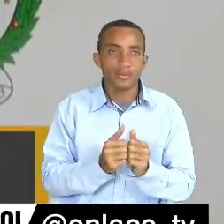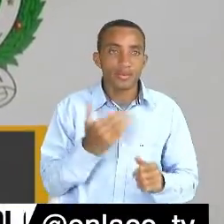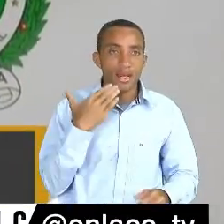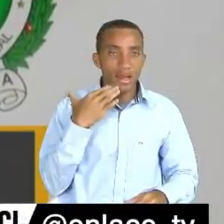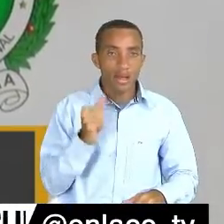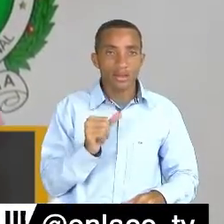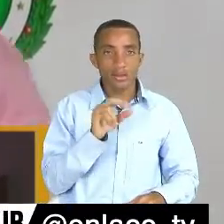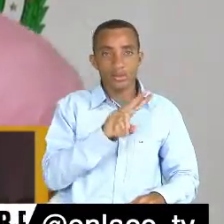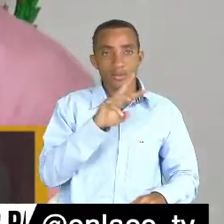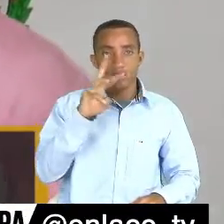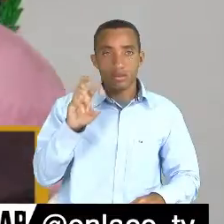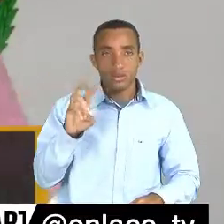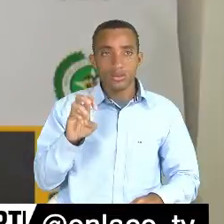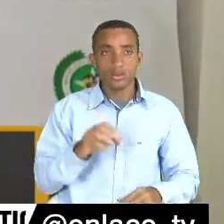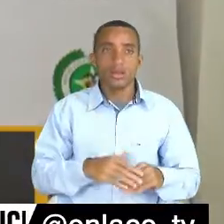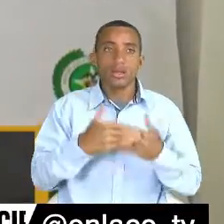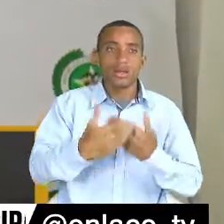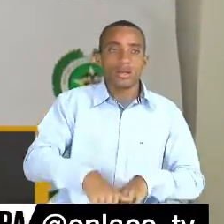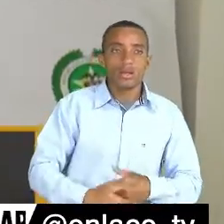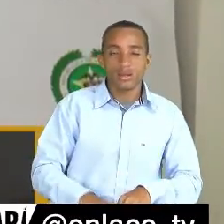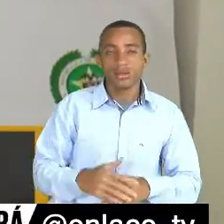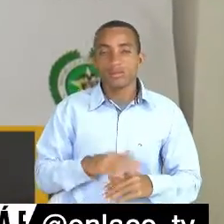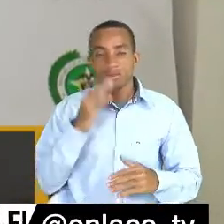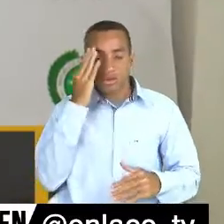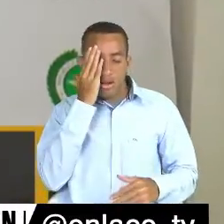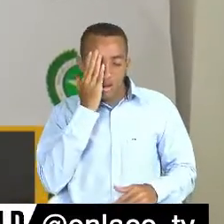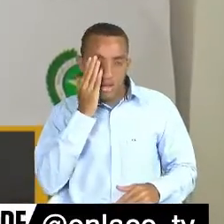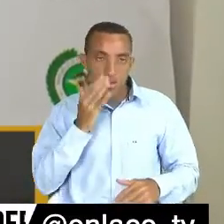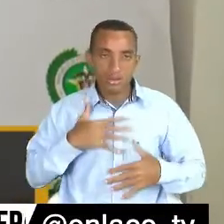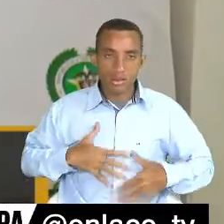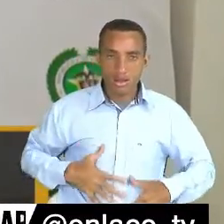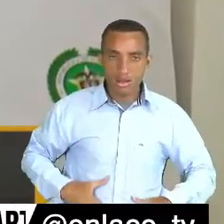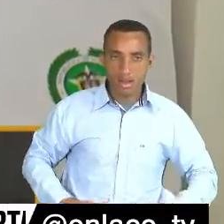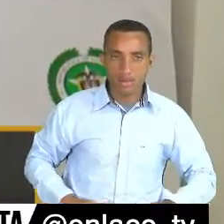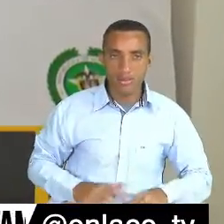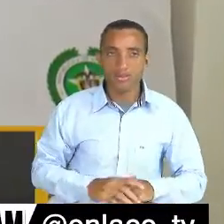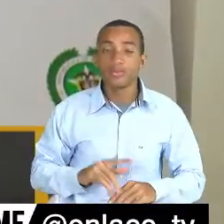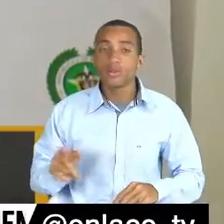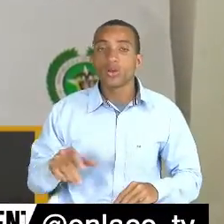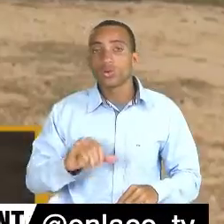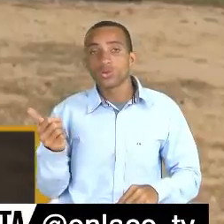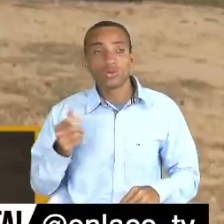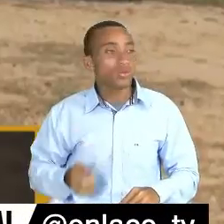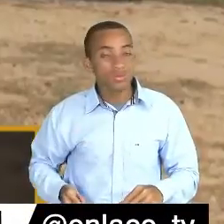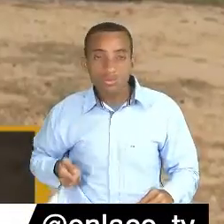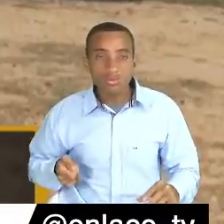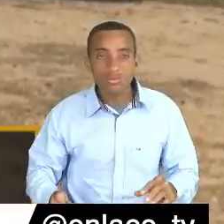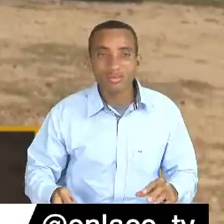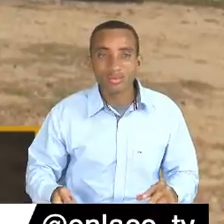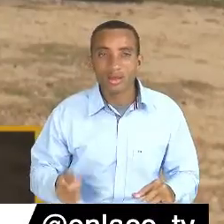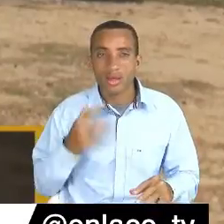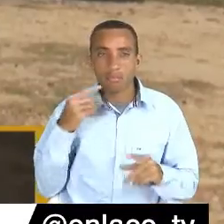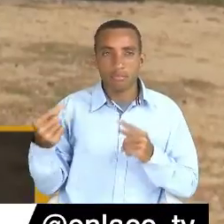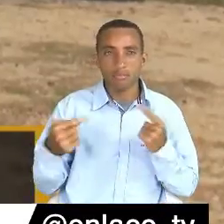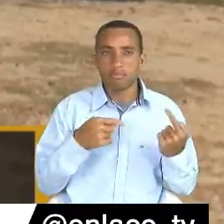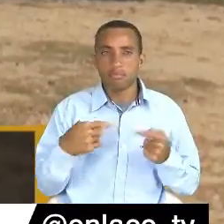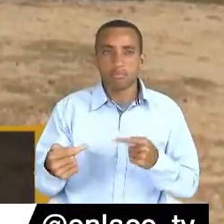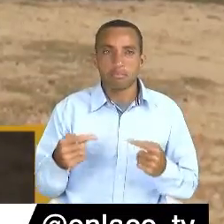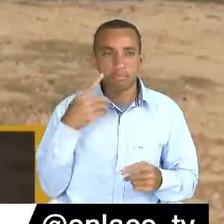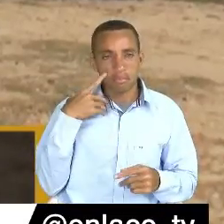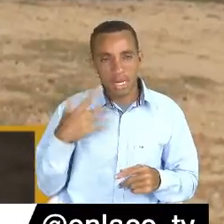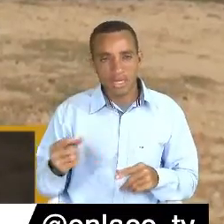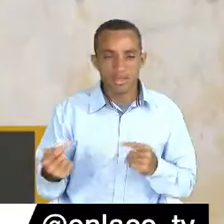años, habitante de la calle, habría propinado en medio de una riña una herida con arma blanca a otro sujeto. La disputa, al parecer, fue por